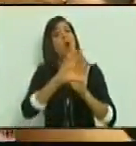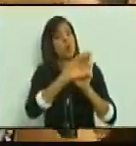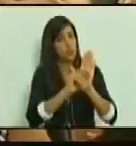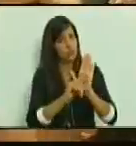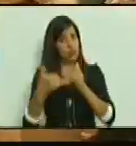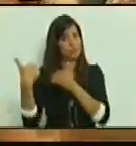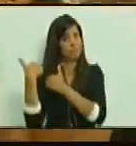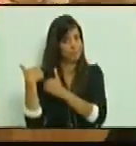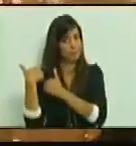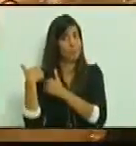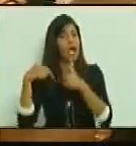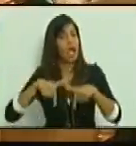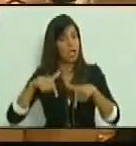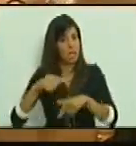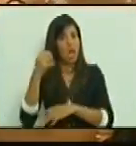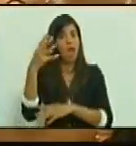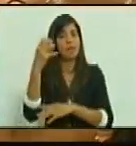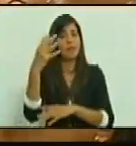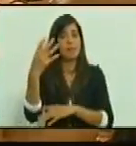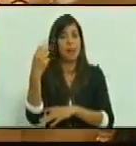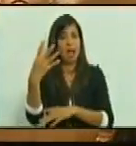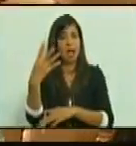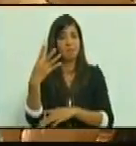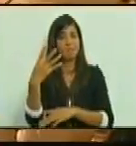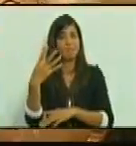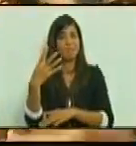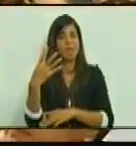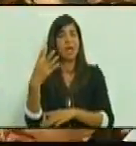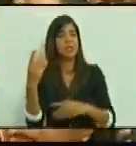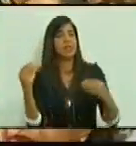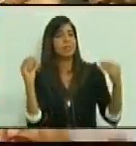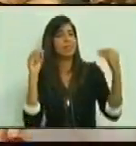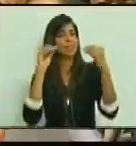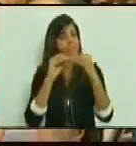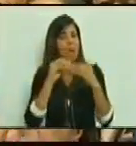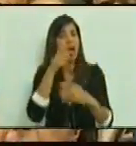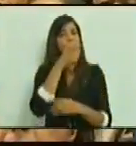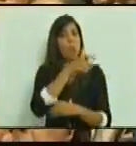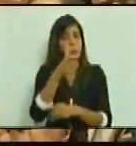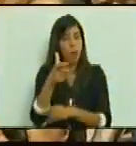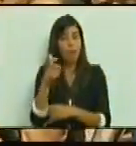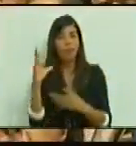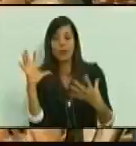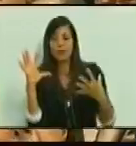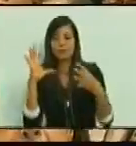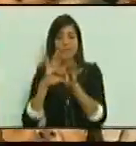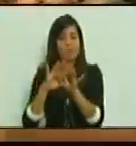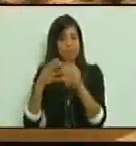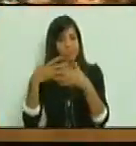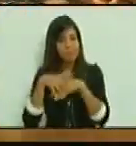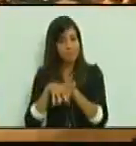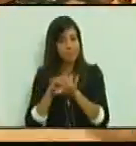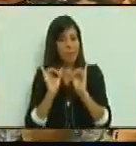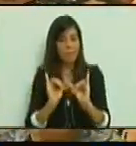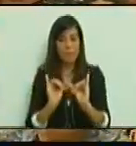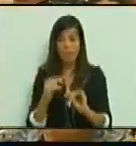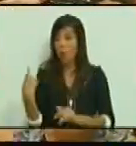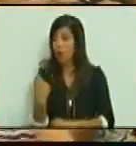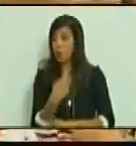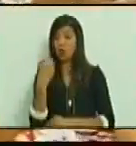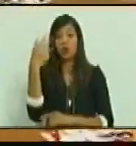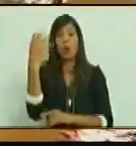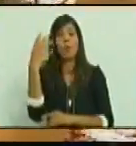marco de una asamblea que es, digamos, la fotografía del pueblo constituyente permanente, ¿no? Porque eso es lo que nosotros somos,